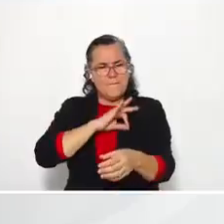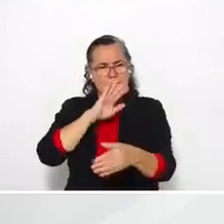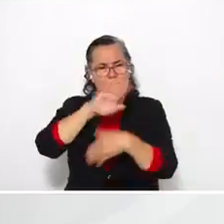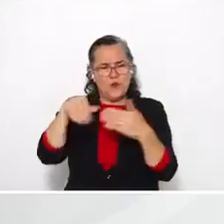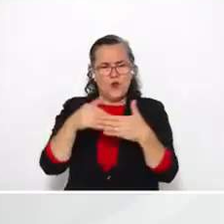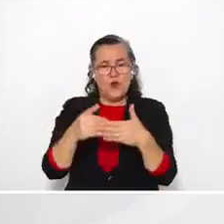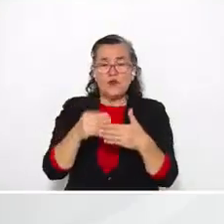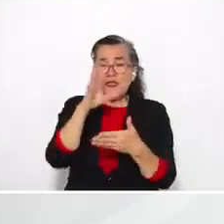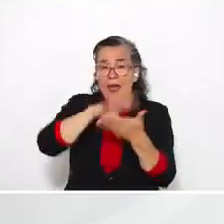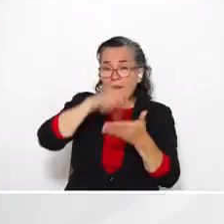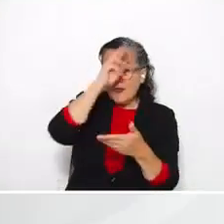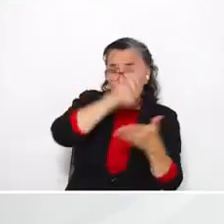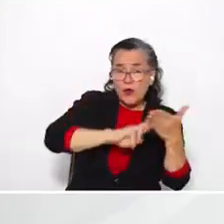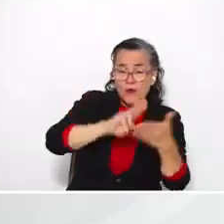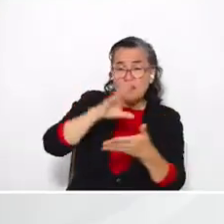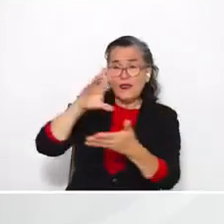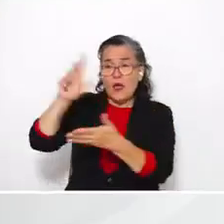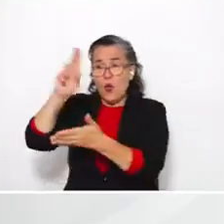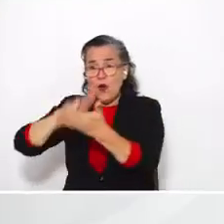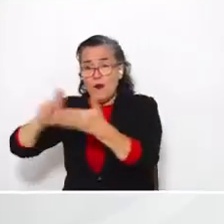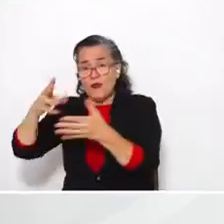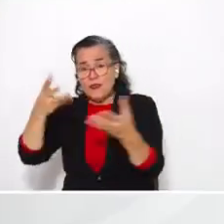otra.